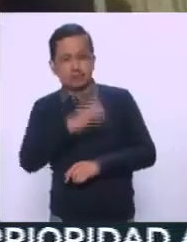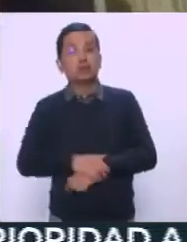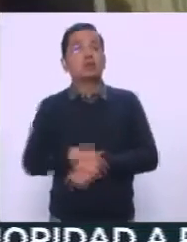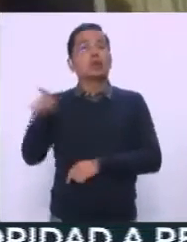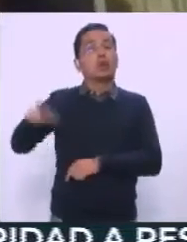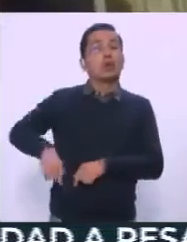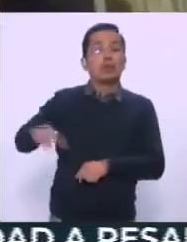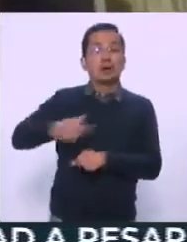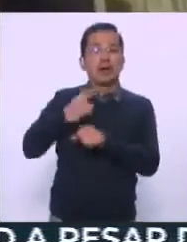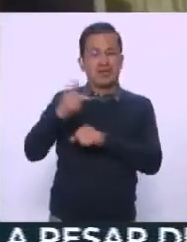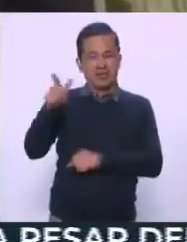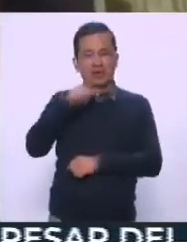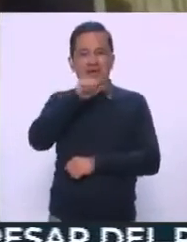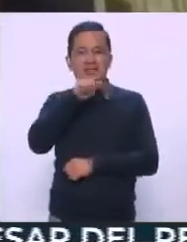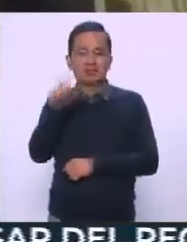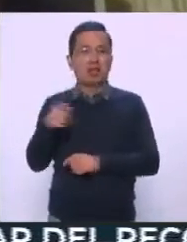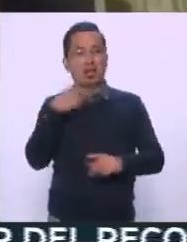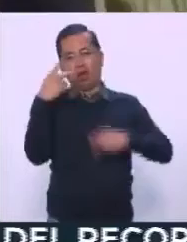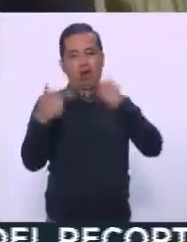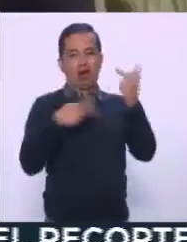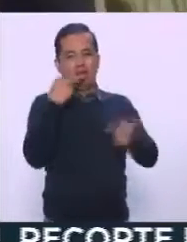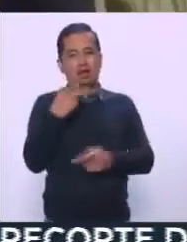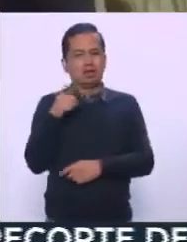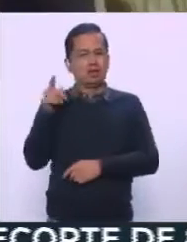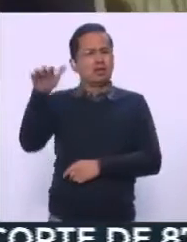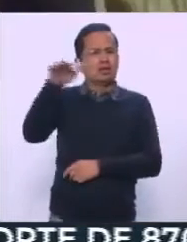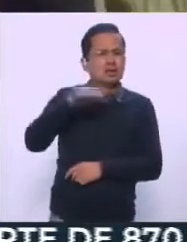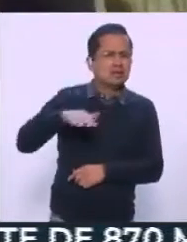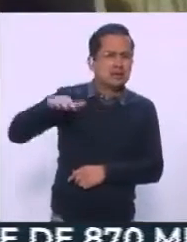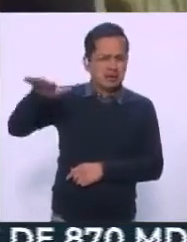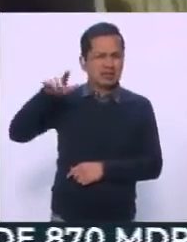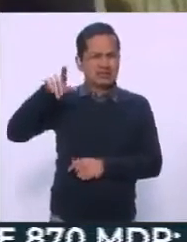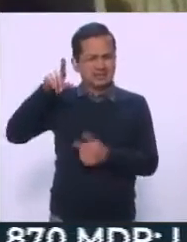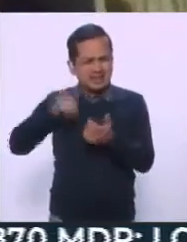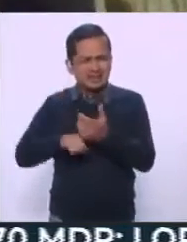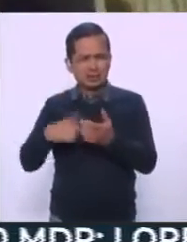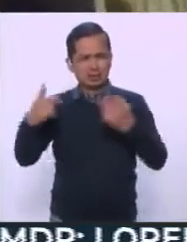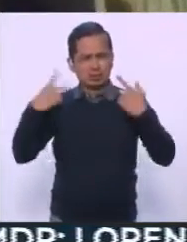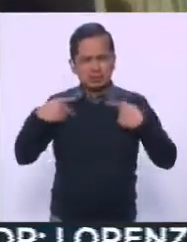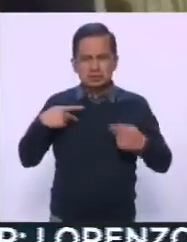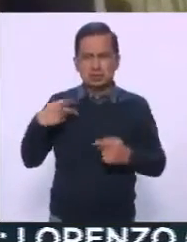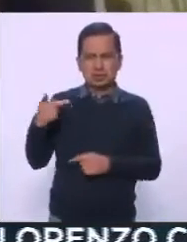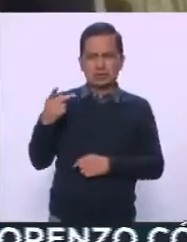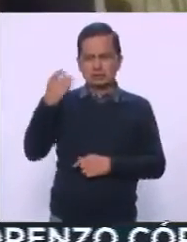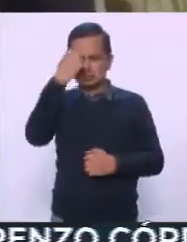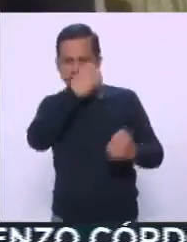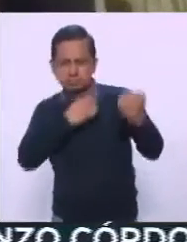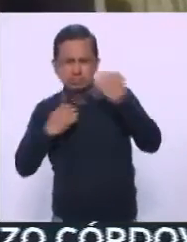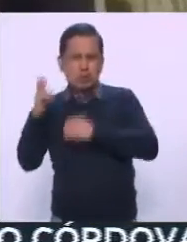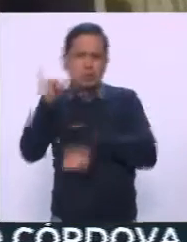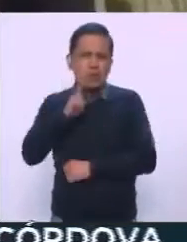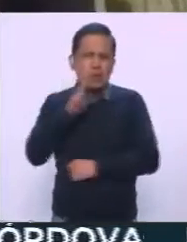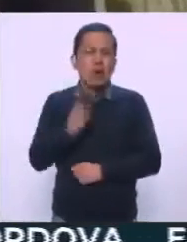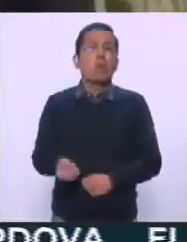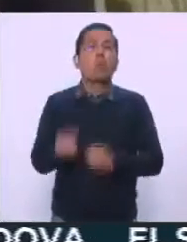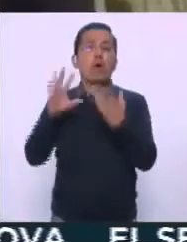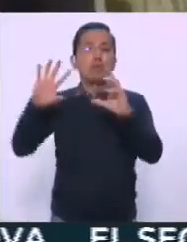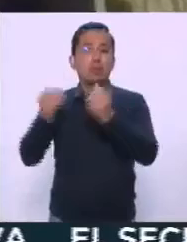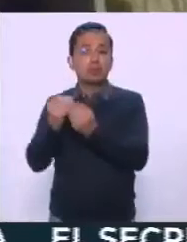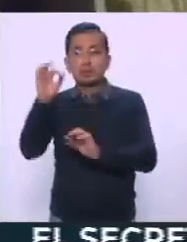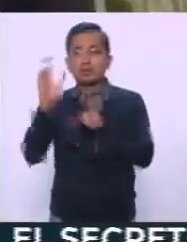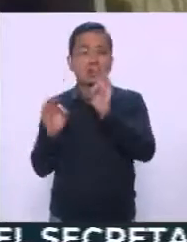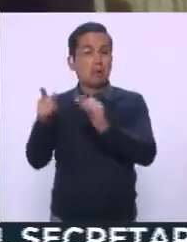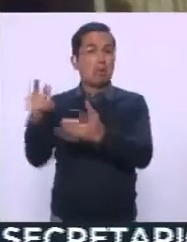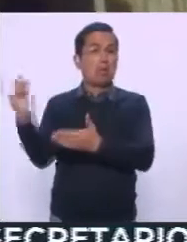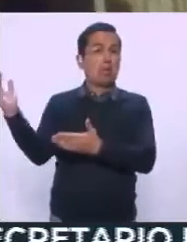vemos que la tasa de personas estudiadas, es decir, a quienes se les aplican pruebas, pues es mucho menor en